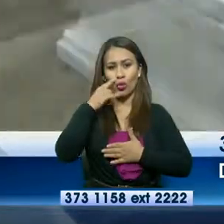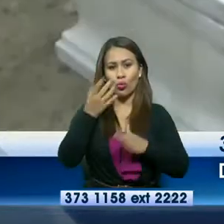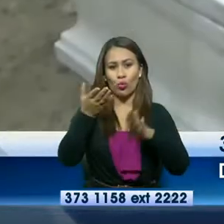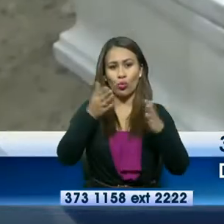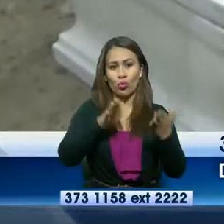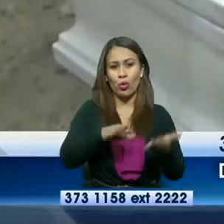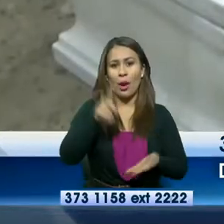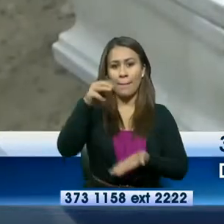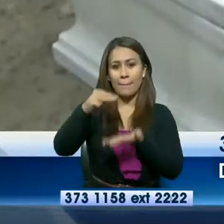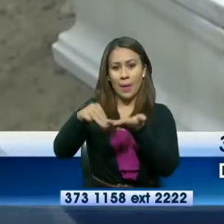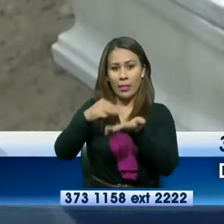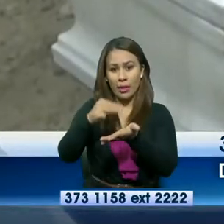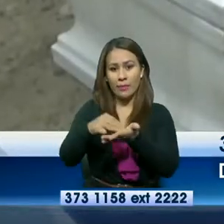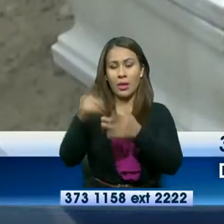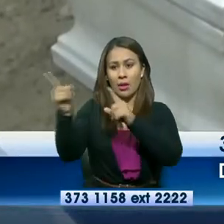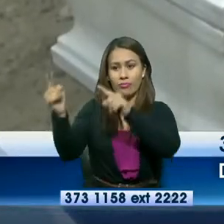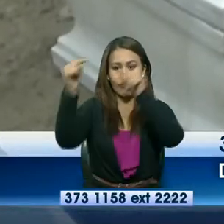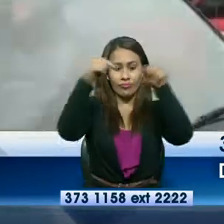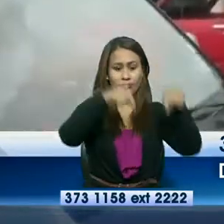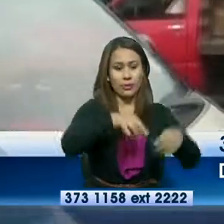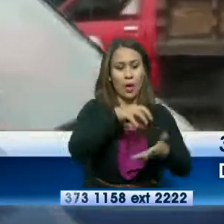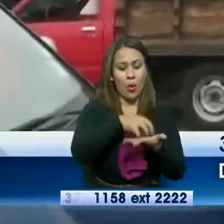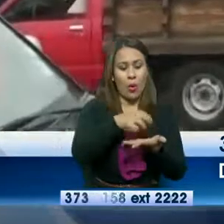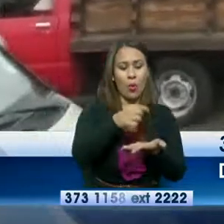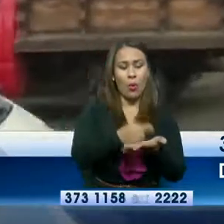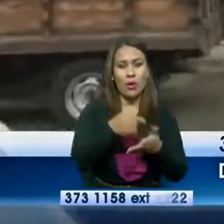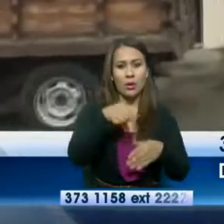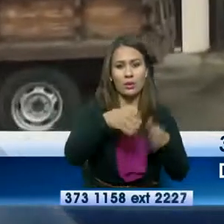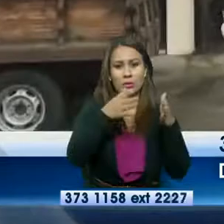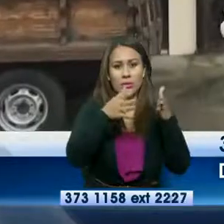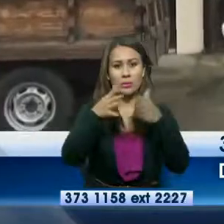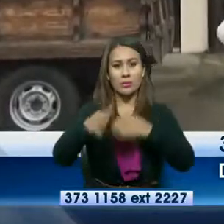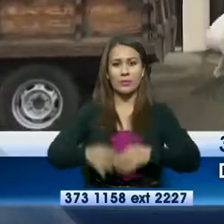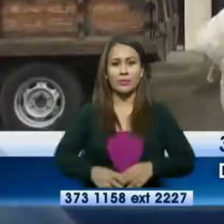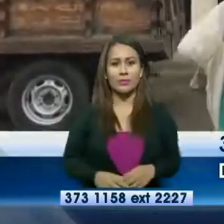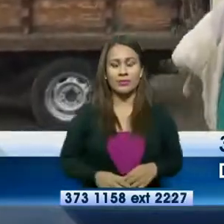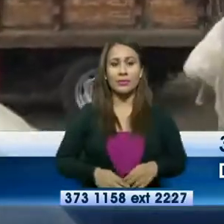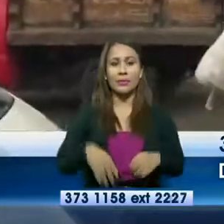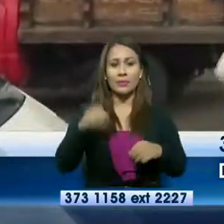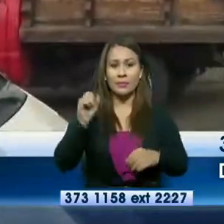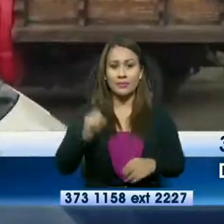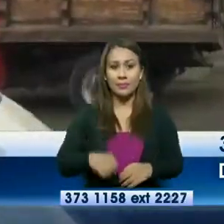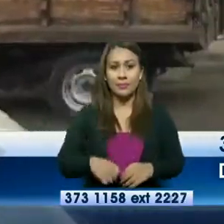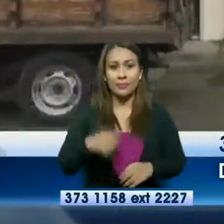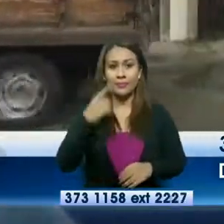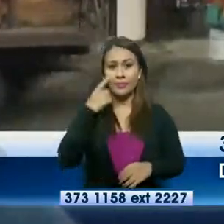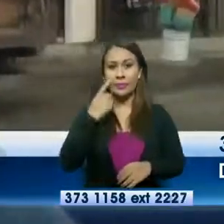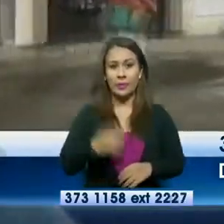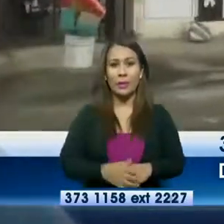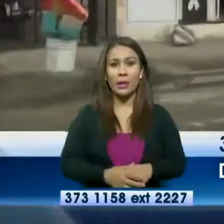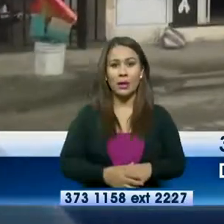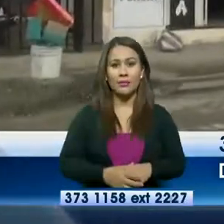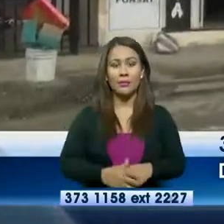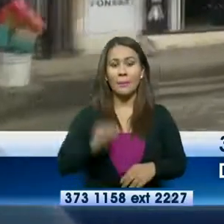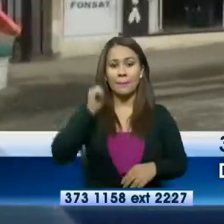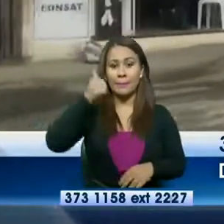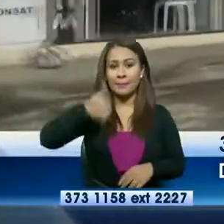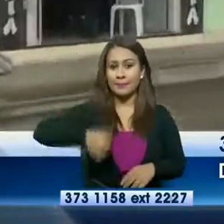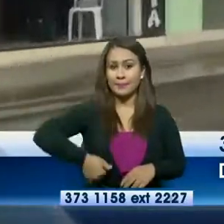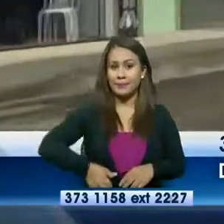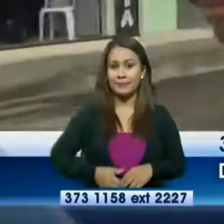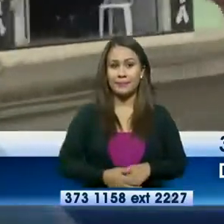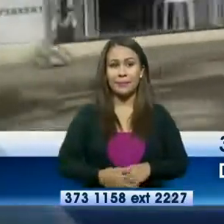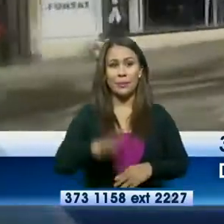del Guayas, donde recibirán cristiana sepultura. El niño se queda en Pedro Caro y la bebé va a Santa Lucía. ¿Cuándo será el sepelio? Mañana, 4 de la